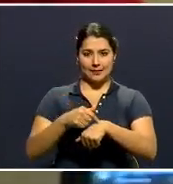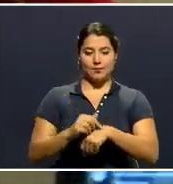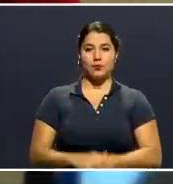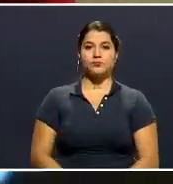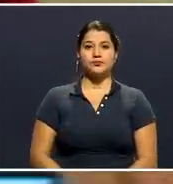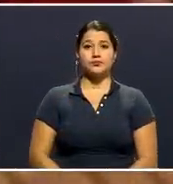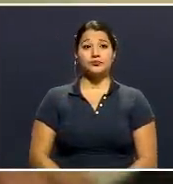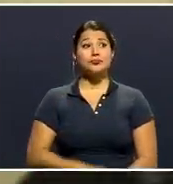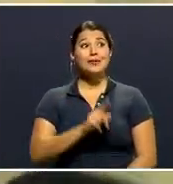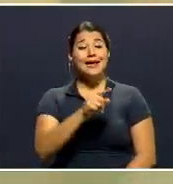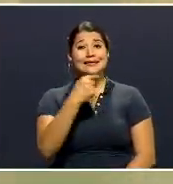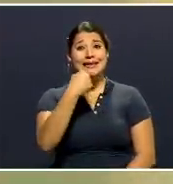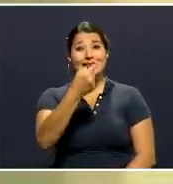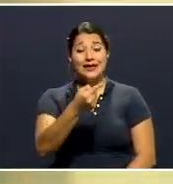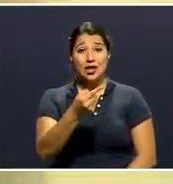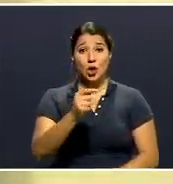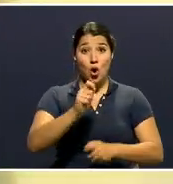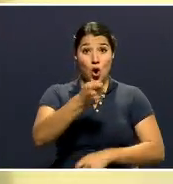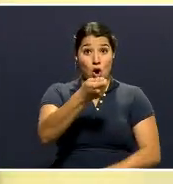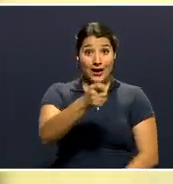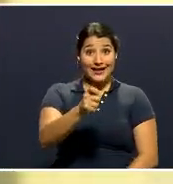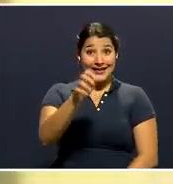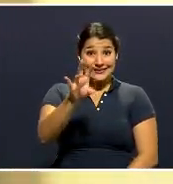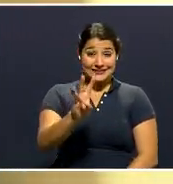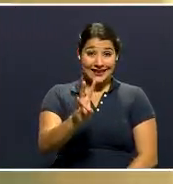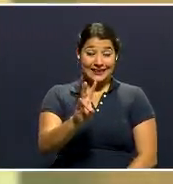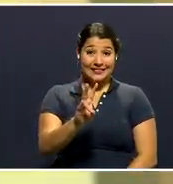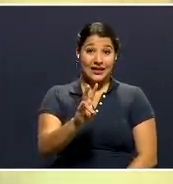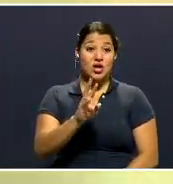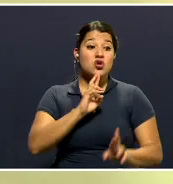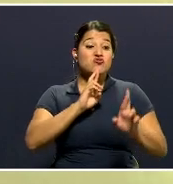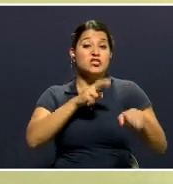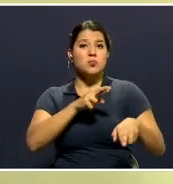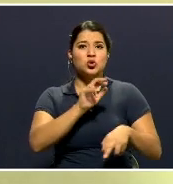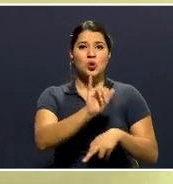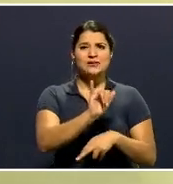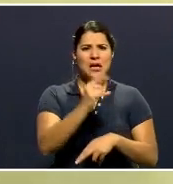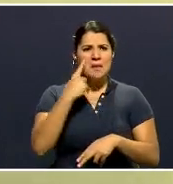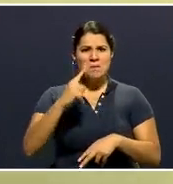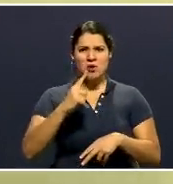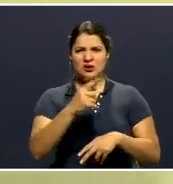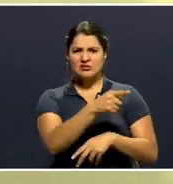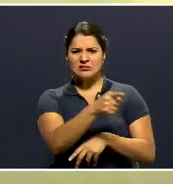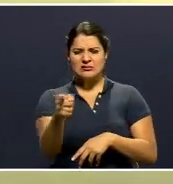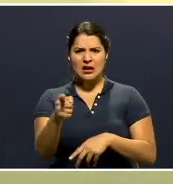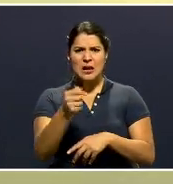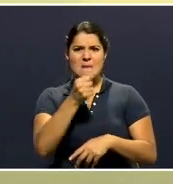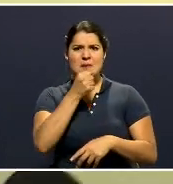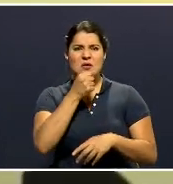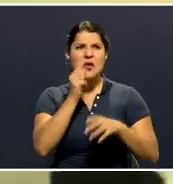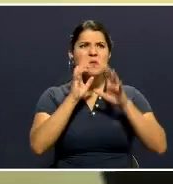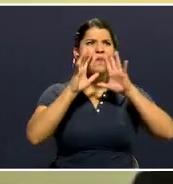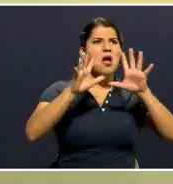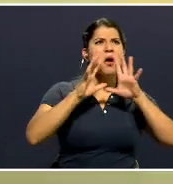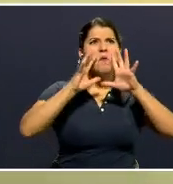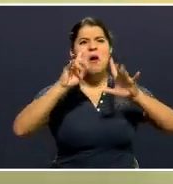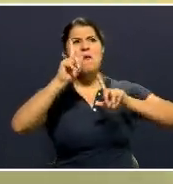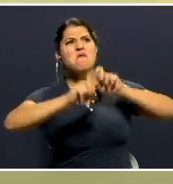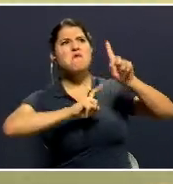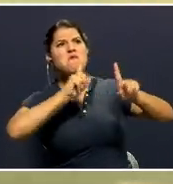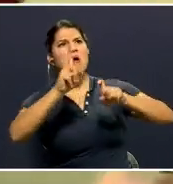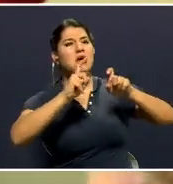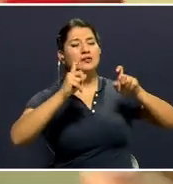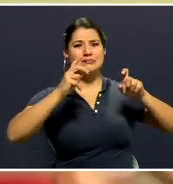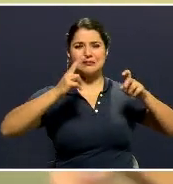dijo a Telenoticias que ella reaccionó de esa manera por los gritos y reclamos que no permitían la comunicación con ellos y por eso no